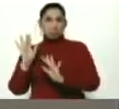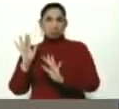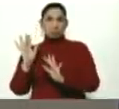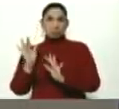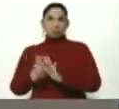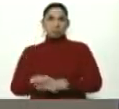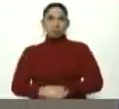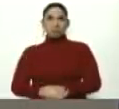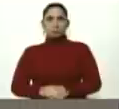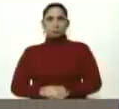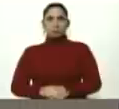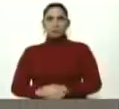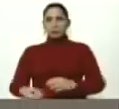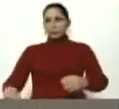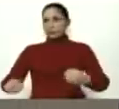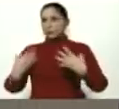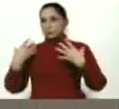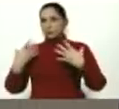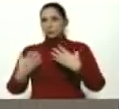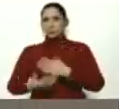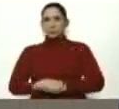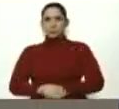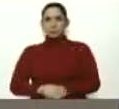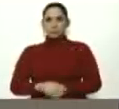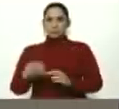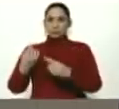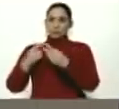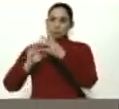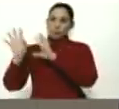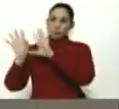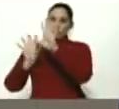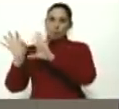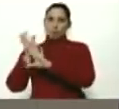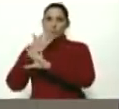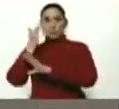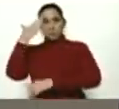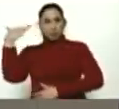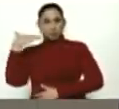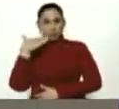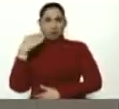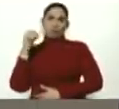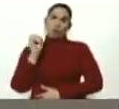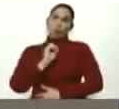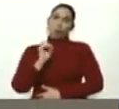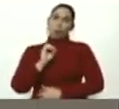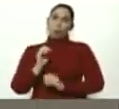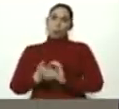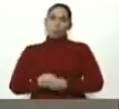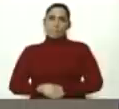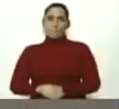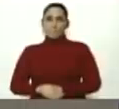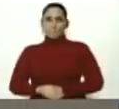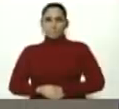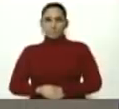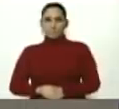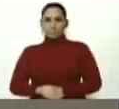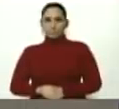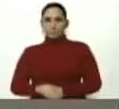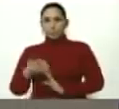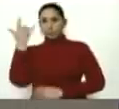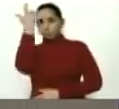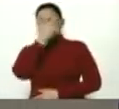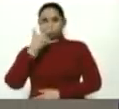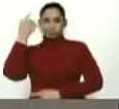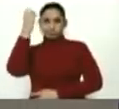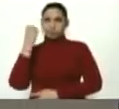que recibieron la infección en otros países. Hay países asiáticos, países de África, de Europa,